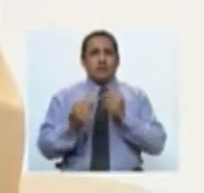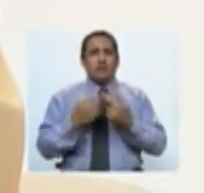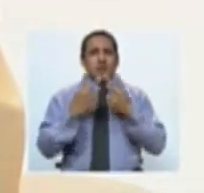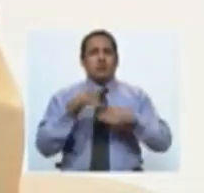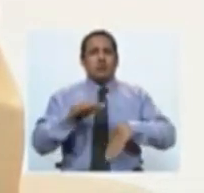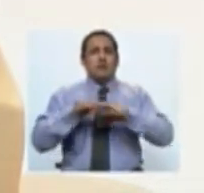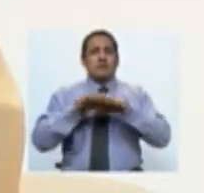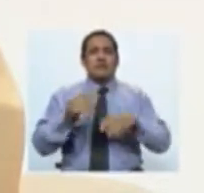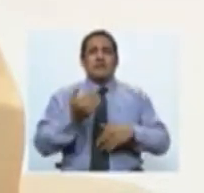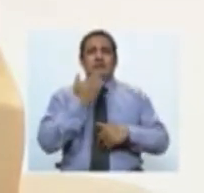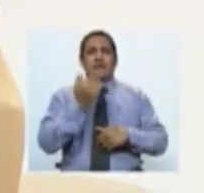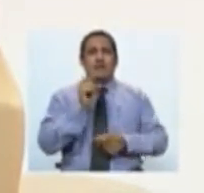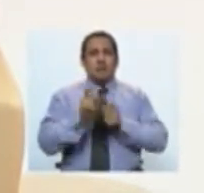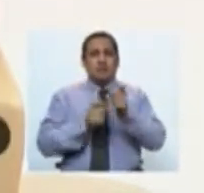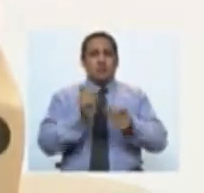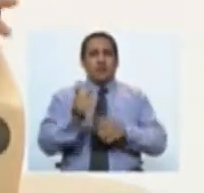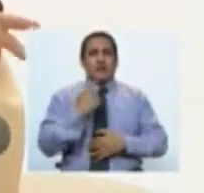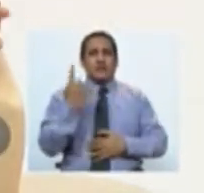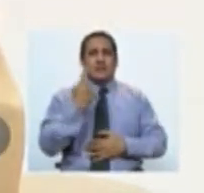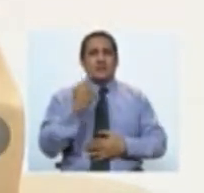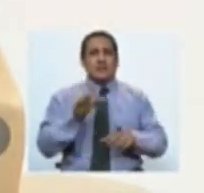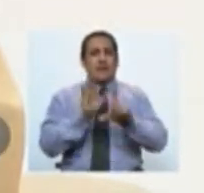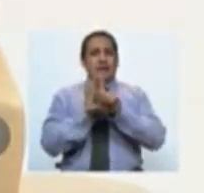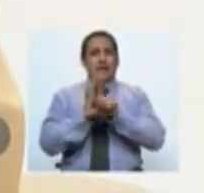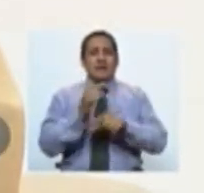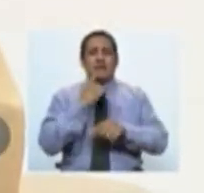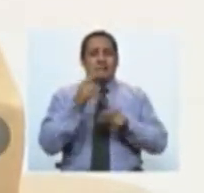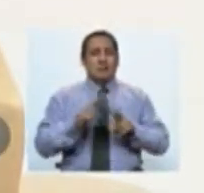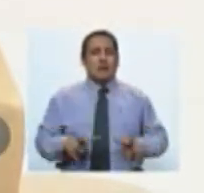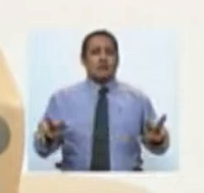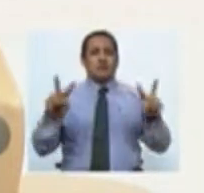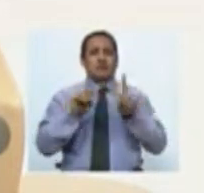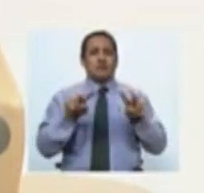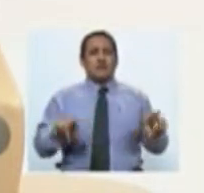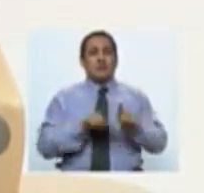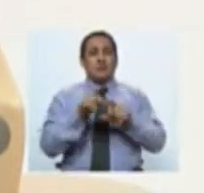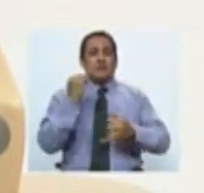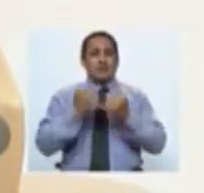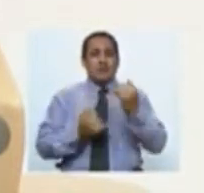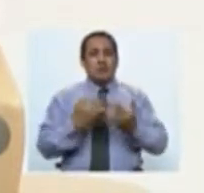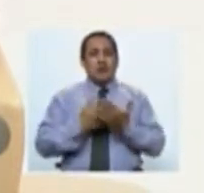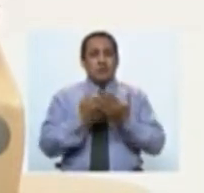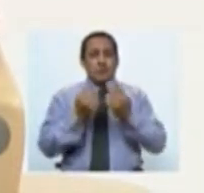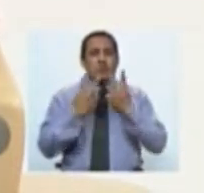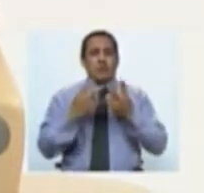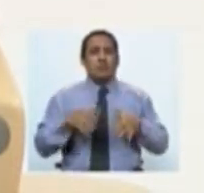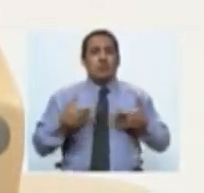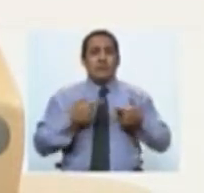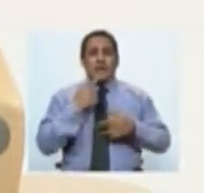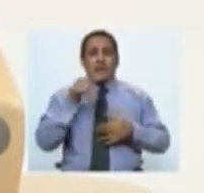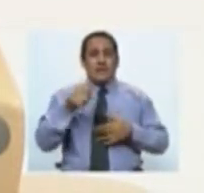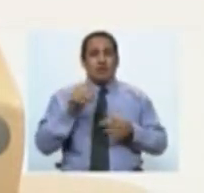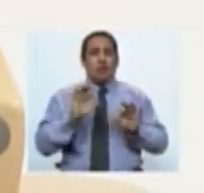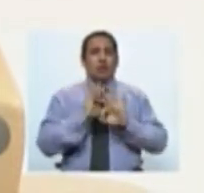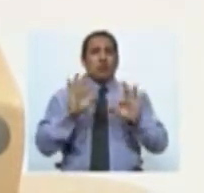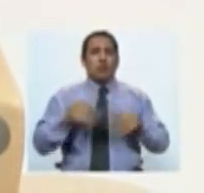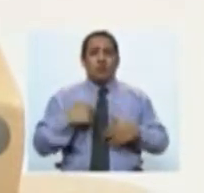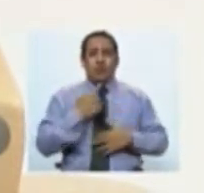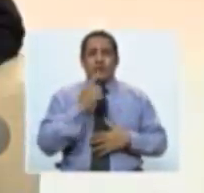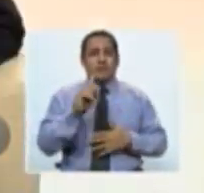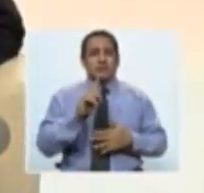son los límites dentro de los cuales la actuación legislativa es válida. Entonces, es al final una opción. Pudieron estar, pudieron no